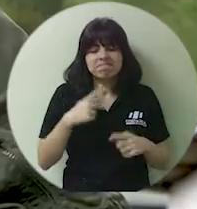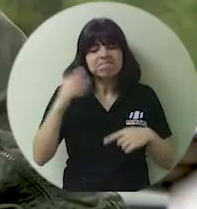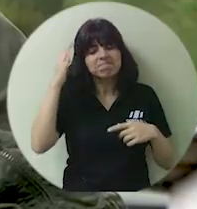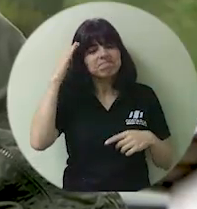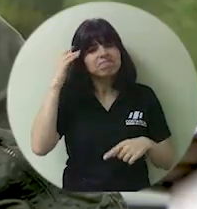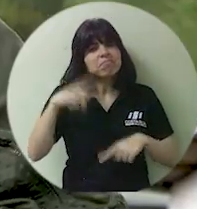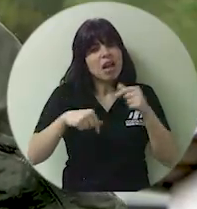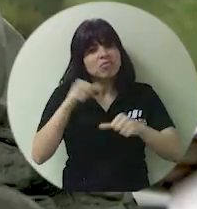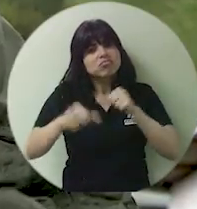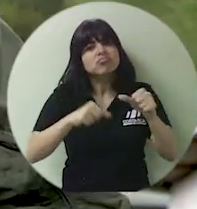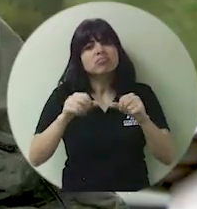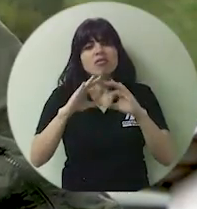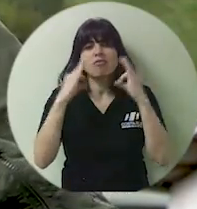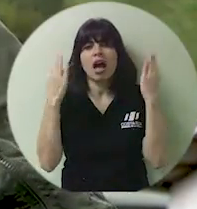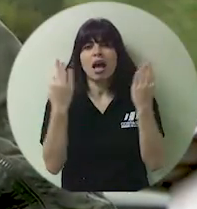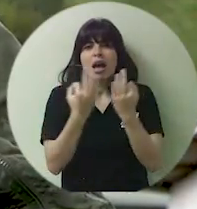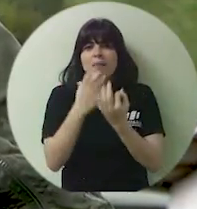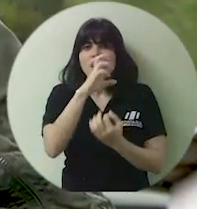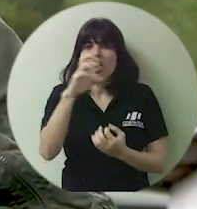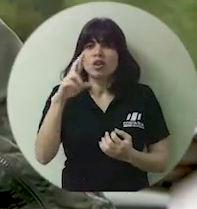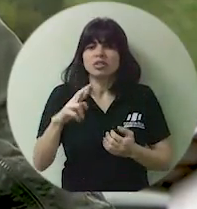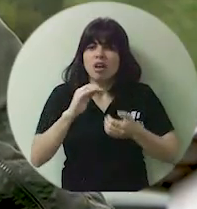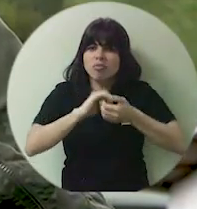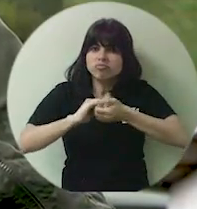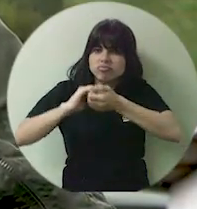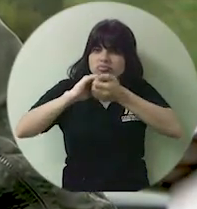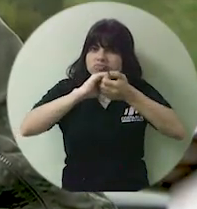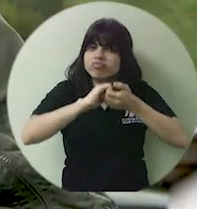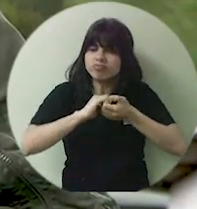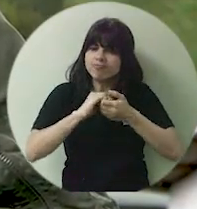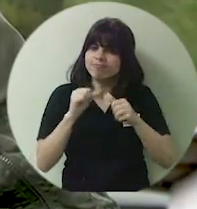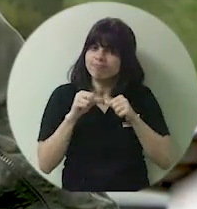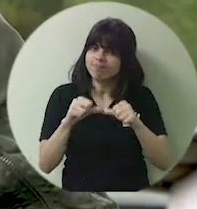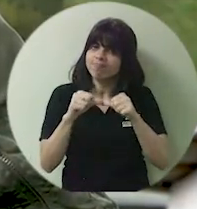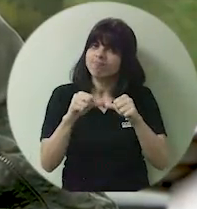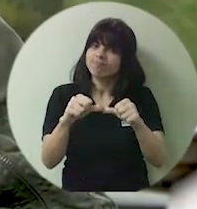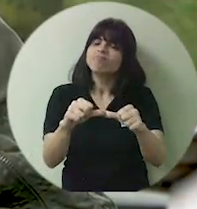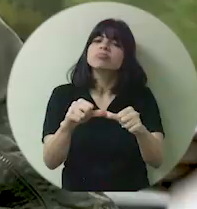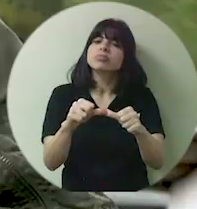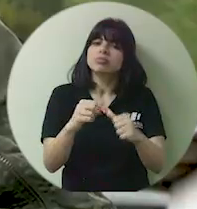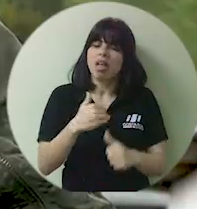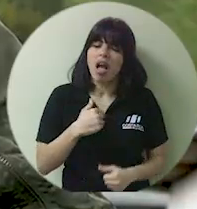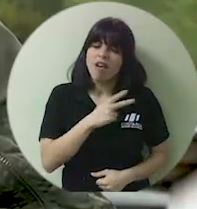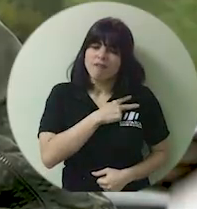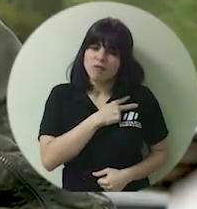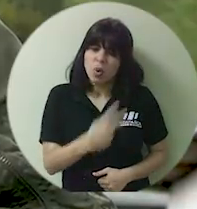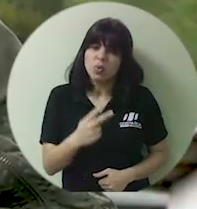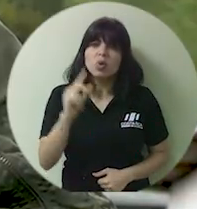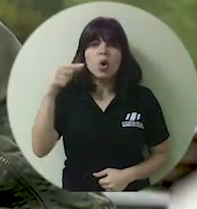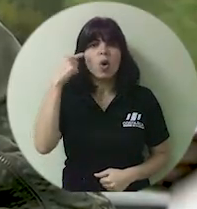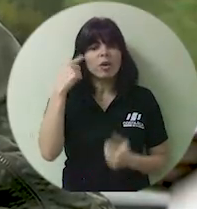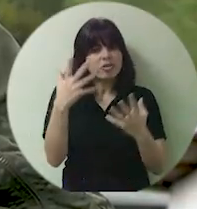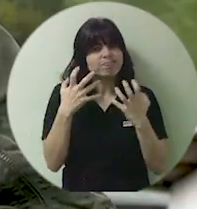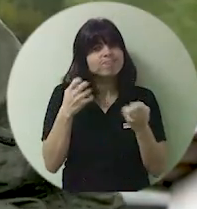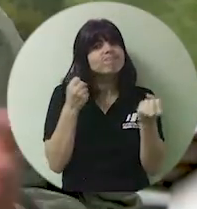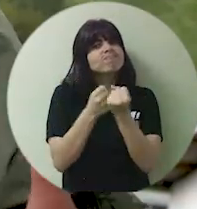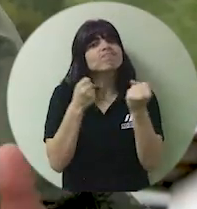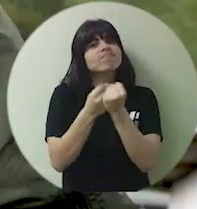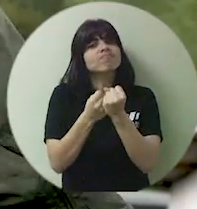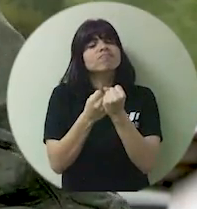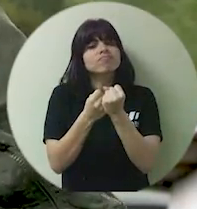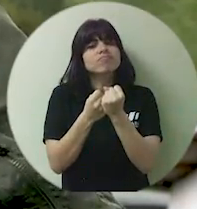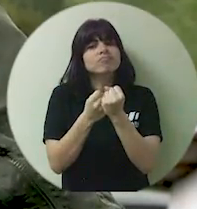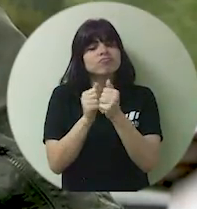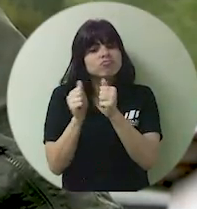saldremos adelante. La unidad de la familia costarricense está garantizada. Y tenemos la voluntad de un gobierno que quiere apoyarlos